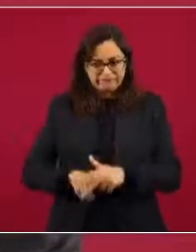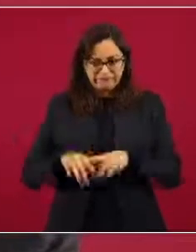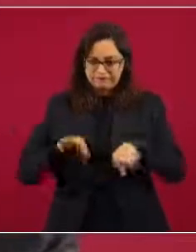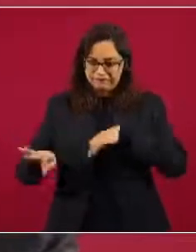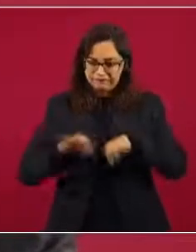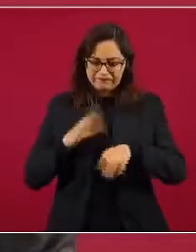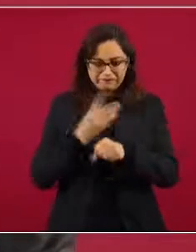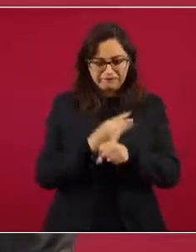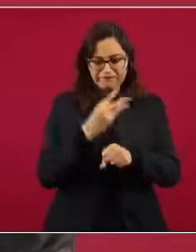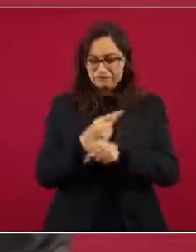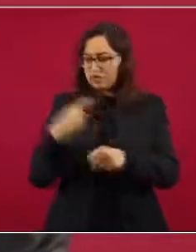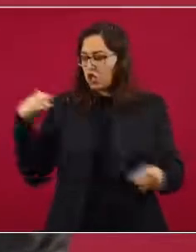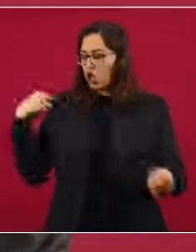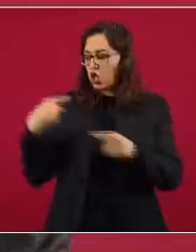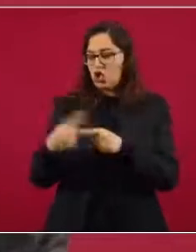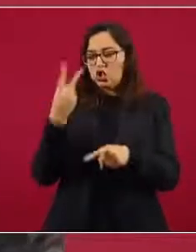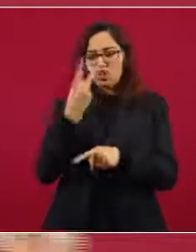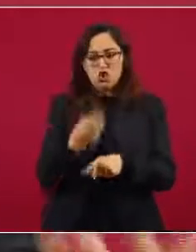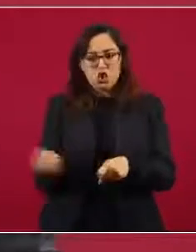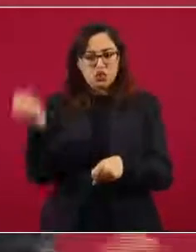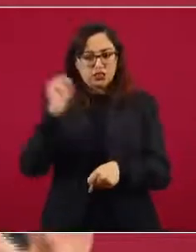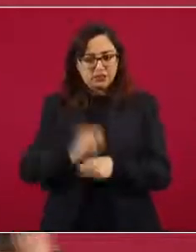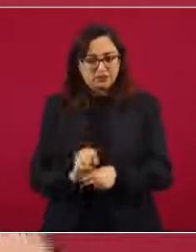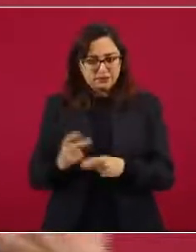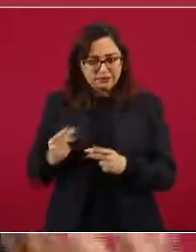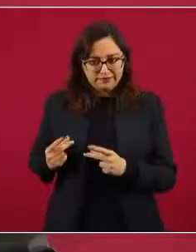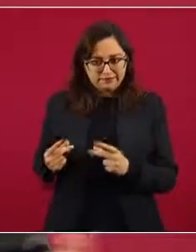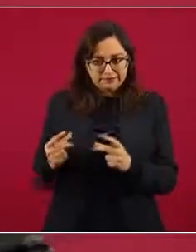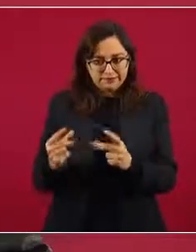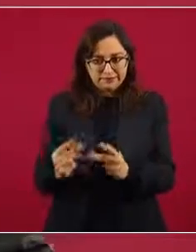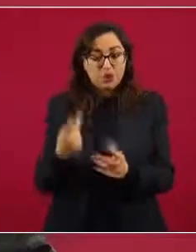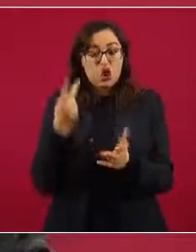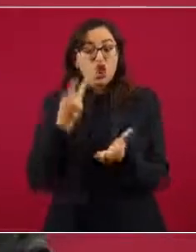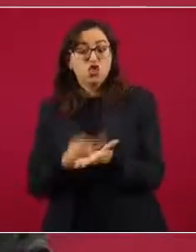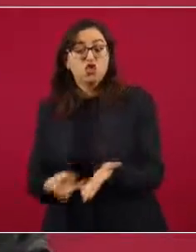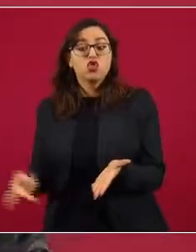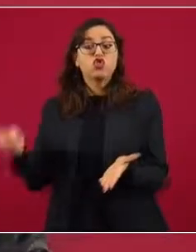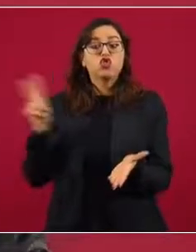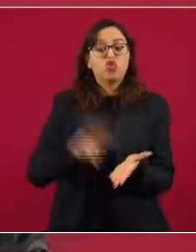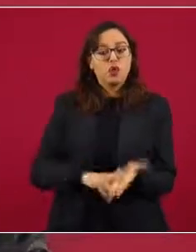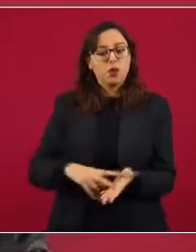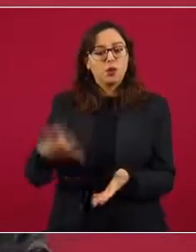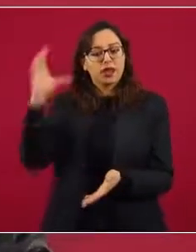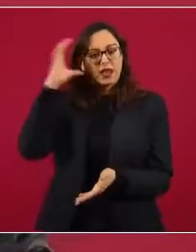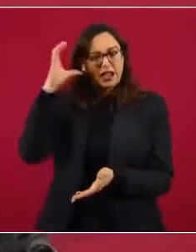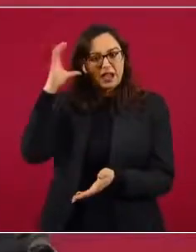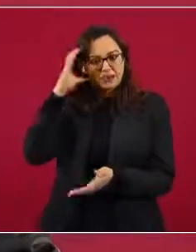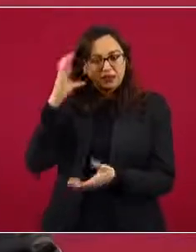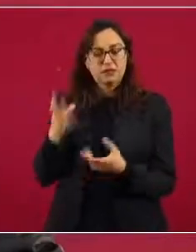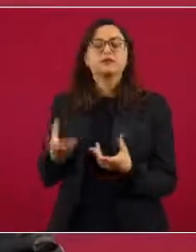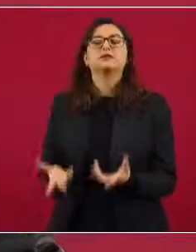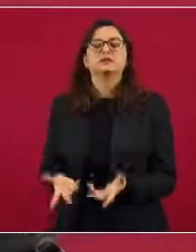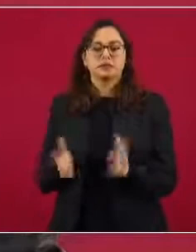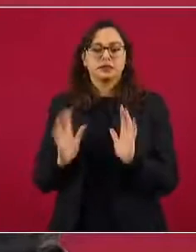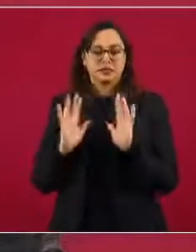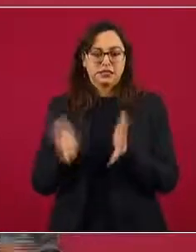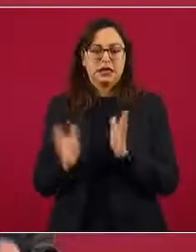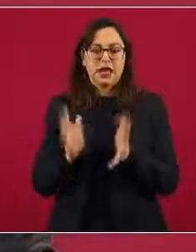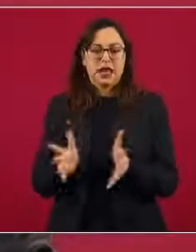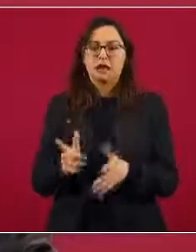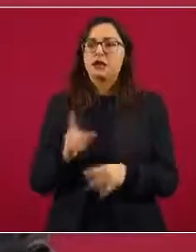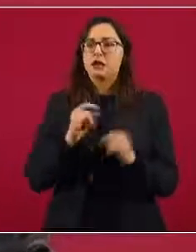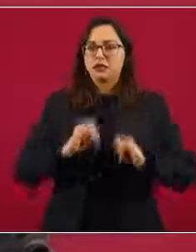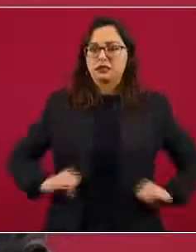las últimas 2 semanas hemos logrado casi duplicar la cantidad de camas disponibles con la ayuda